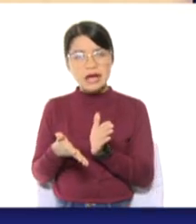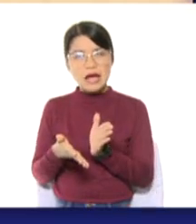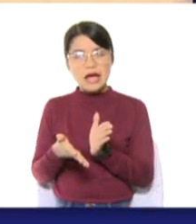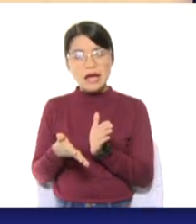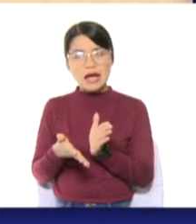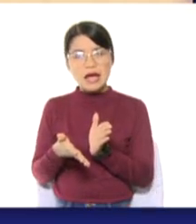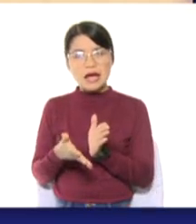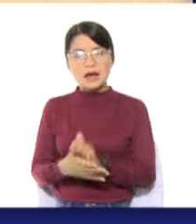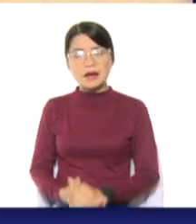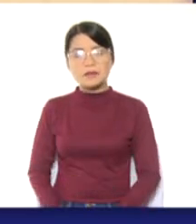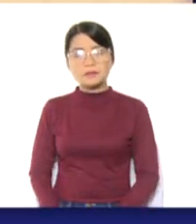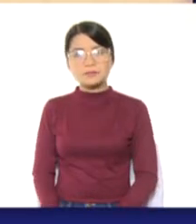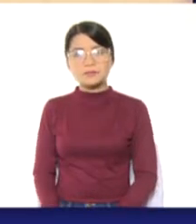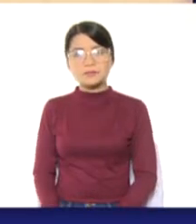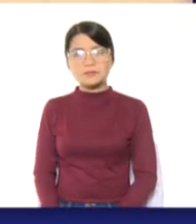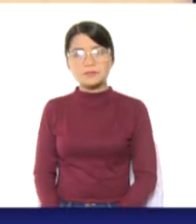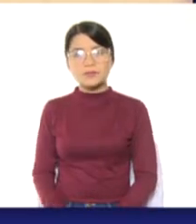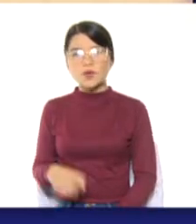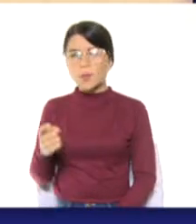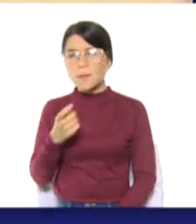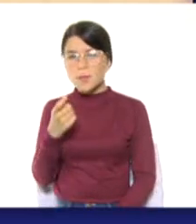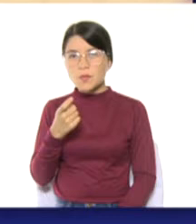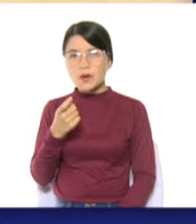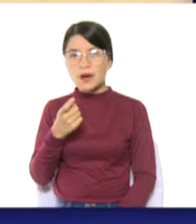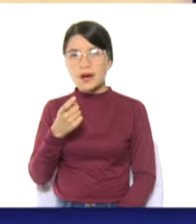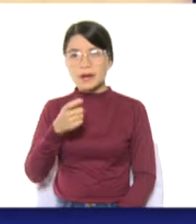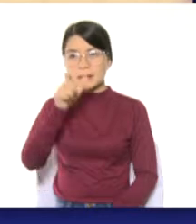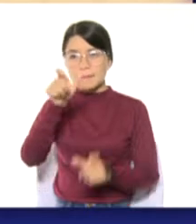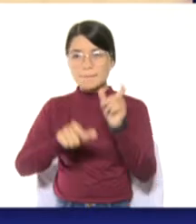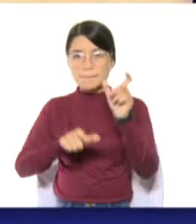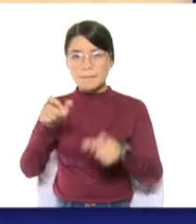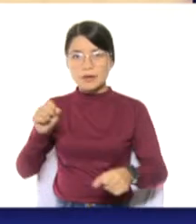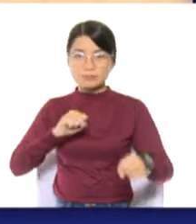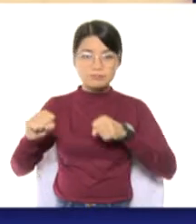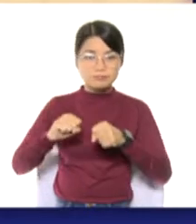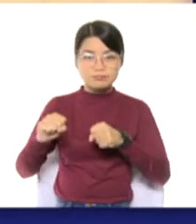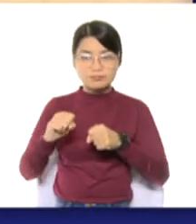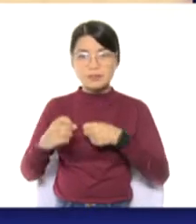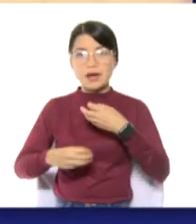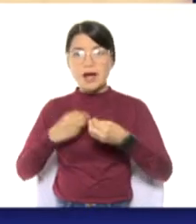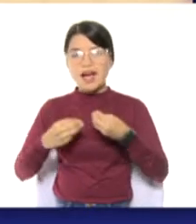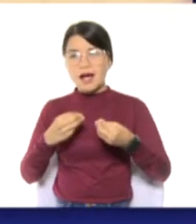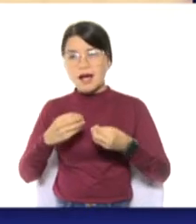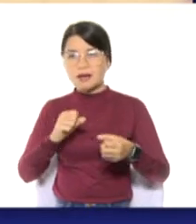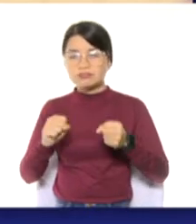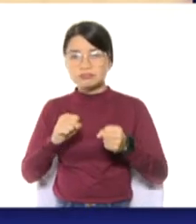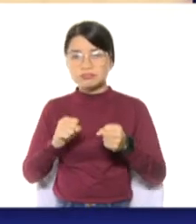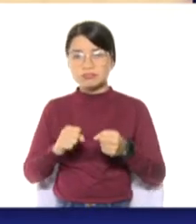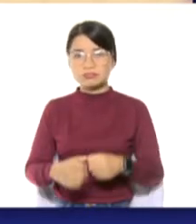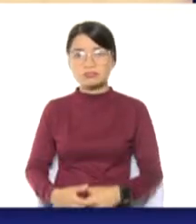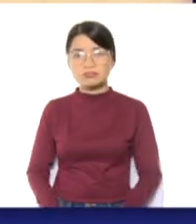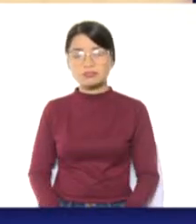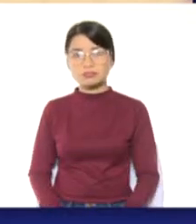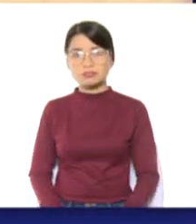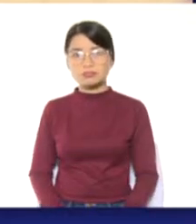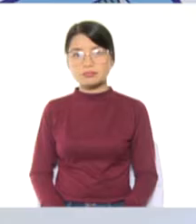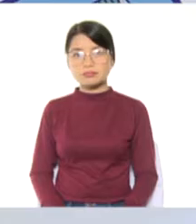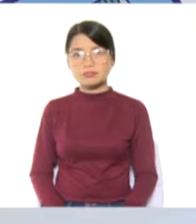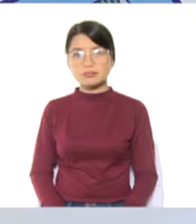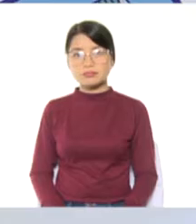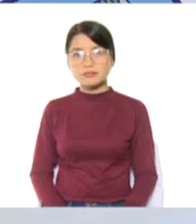exhortativa es la reacción o la acción por parte de a quien se lo dices, ya